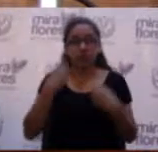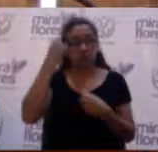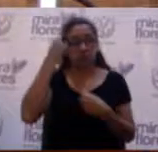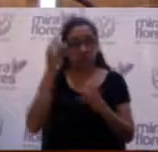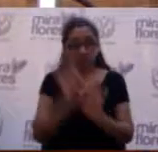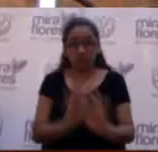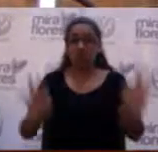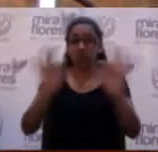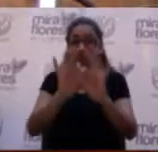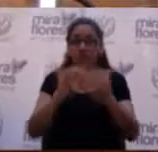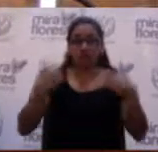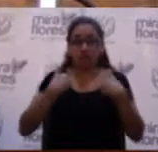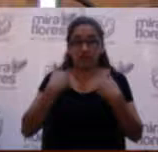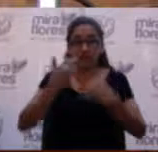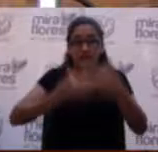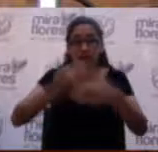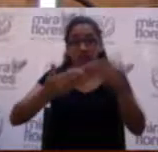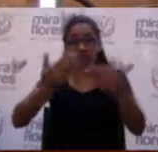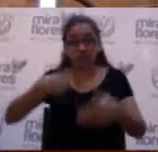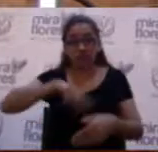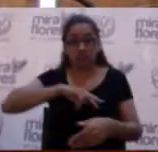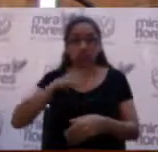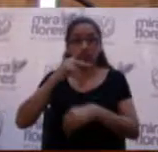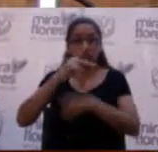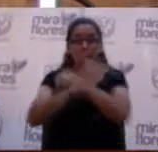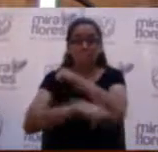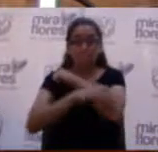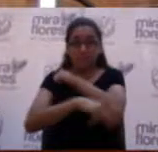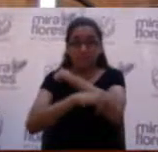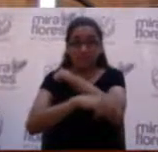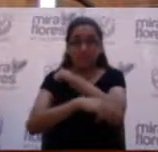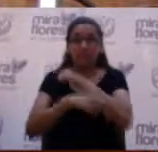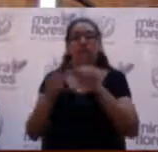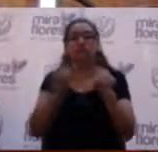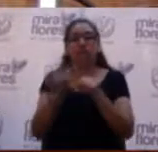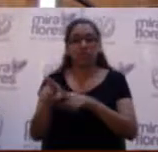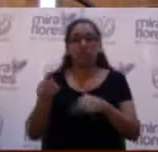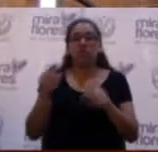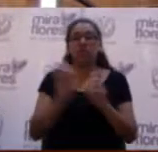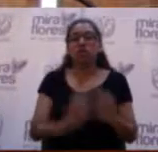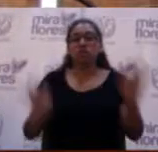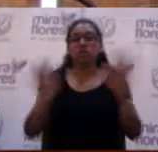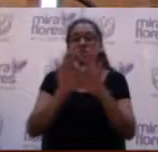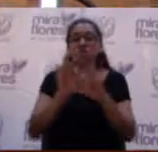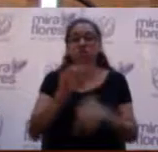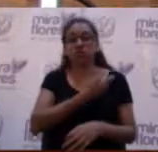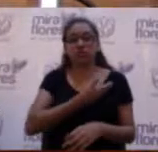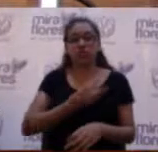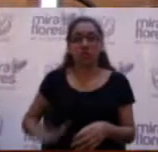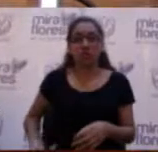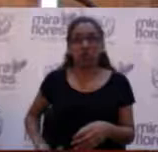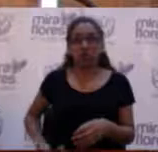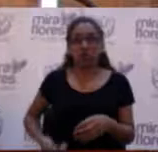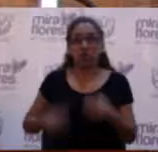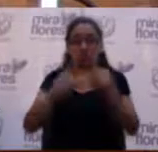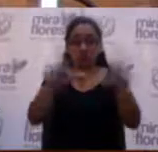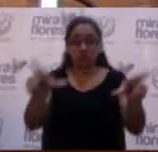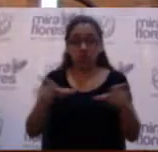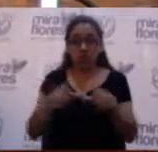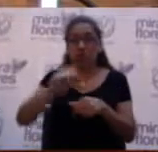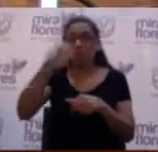importante no solamente ver que avancemos nosotros como país, como gobierno local, sino también poder fortalecer el gobierno local de